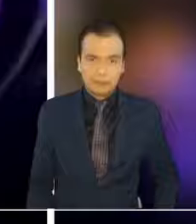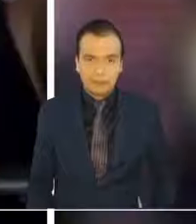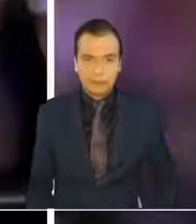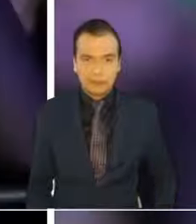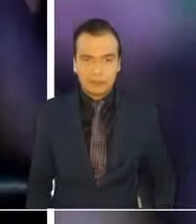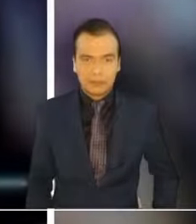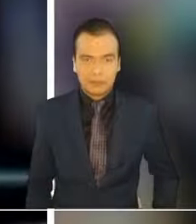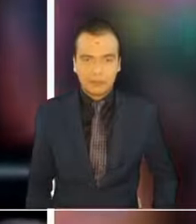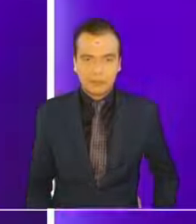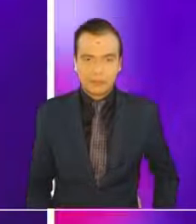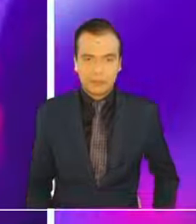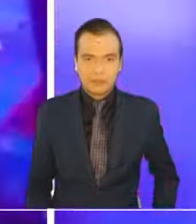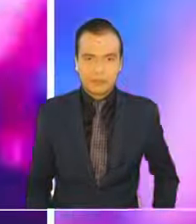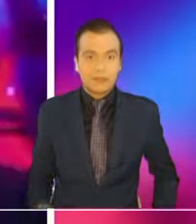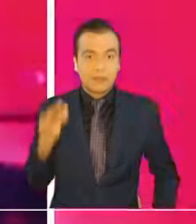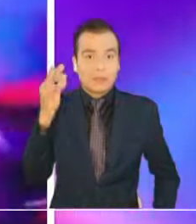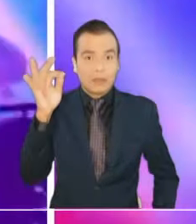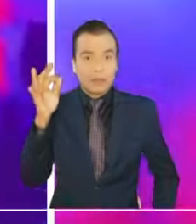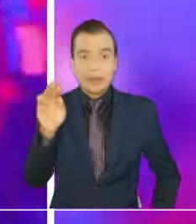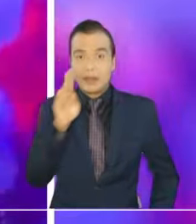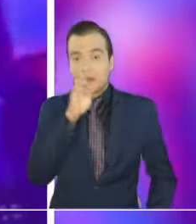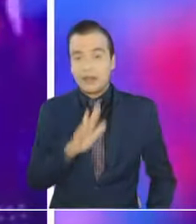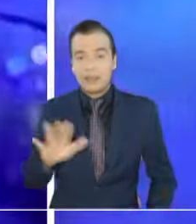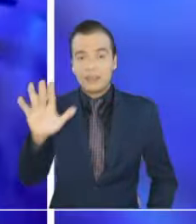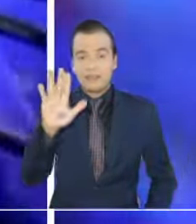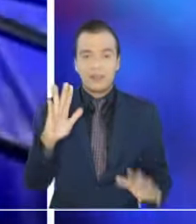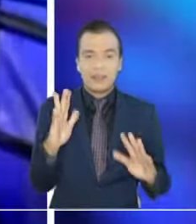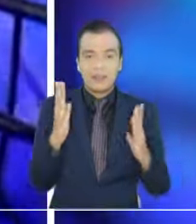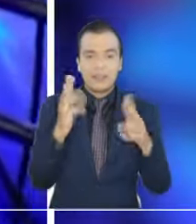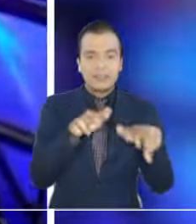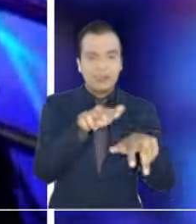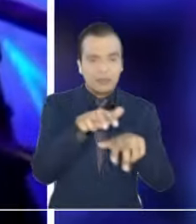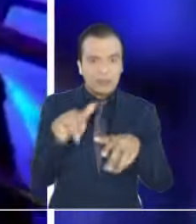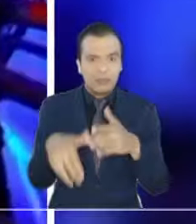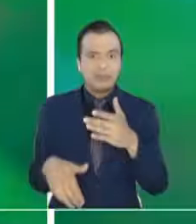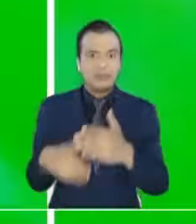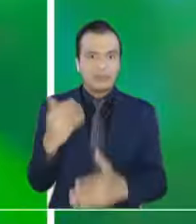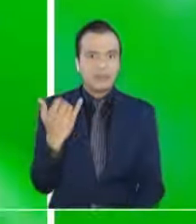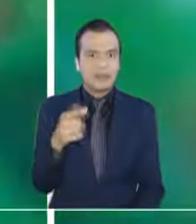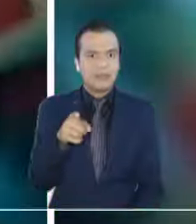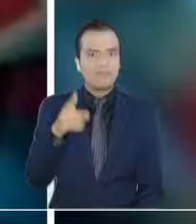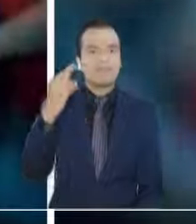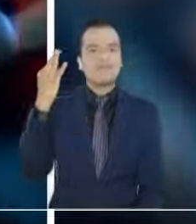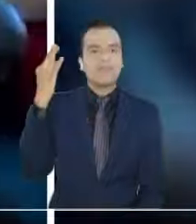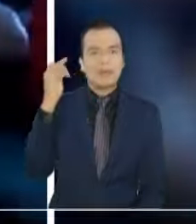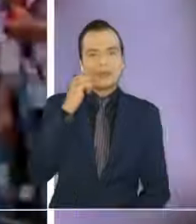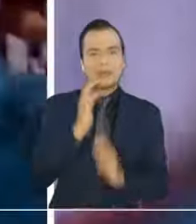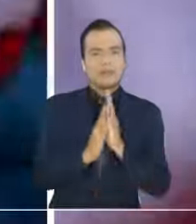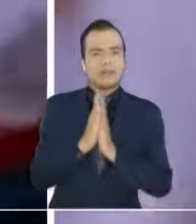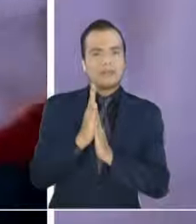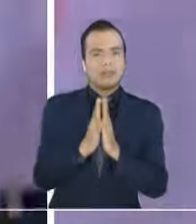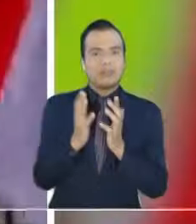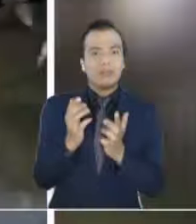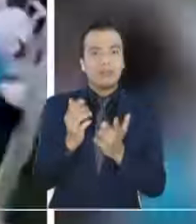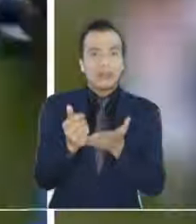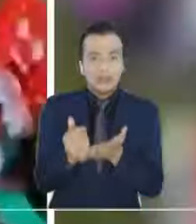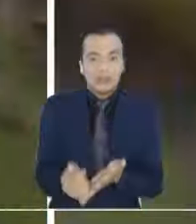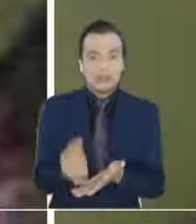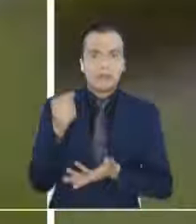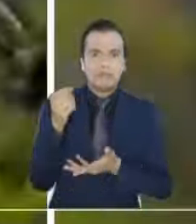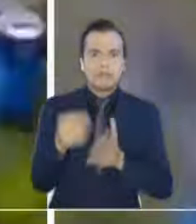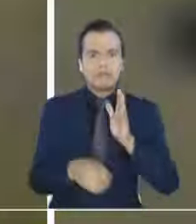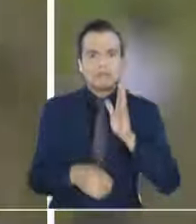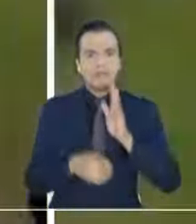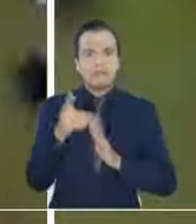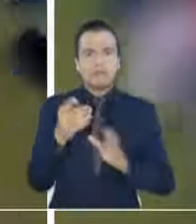Inició en Palmira la Fiesta Nacional de la Agricultura y en esta edición se busca reactivar la economía, generar empleo y